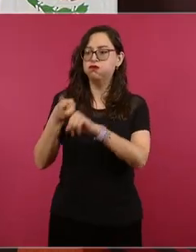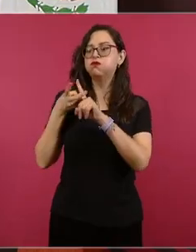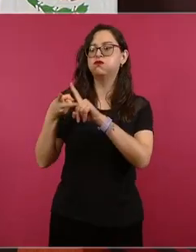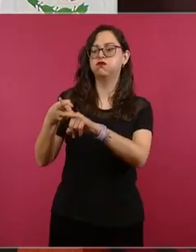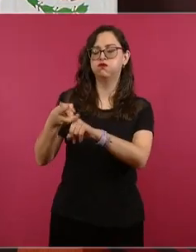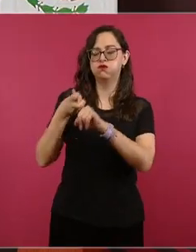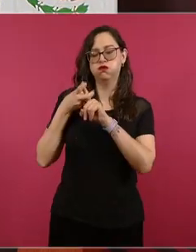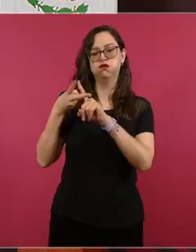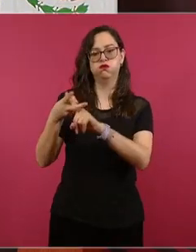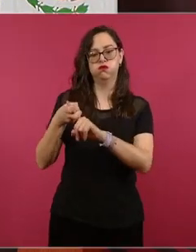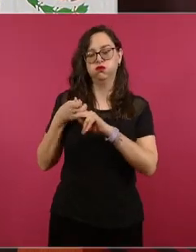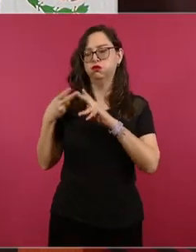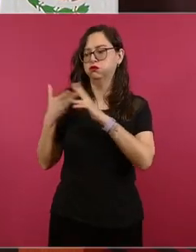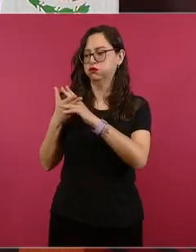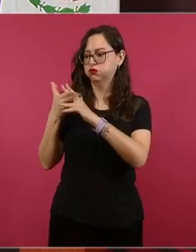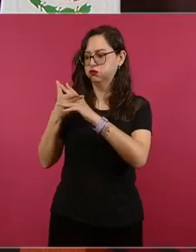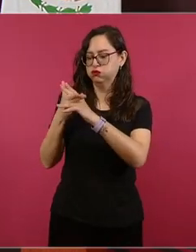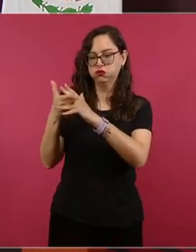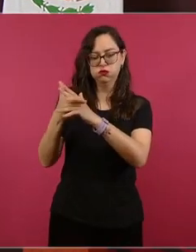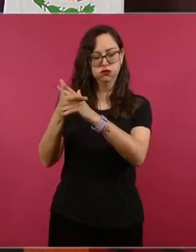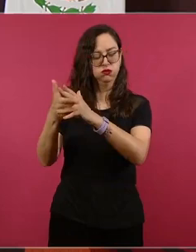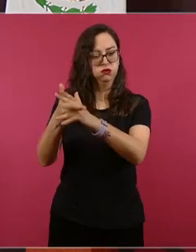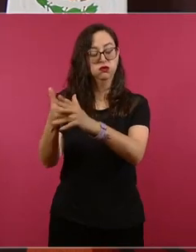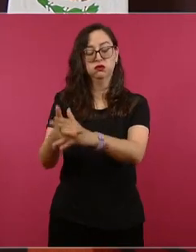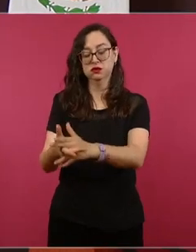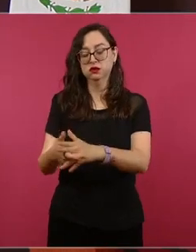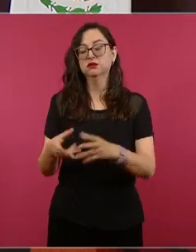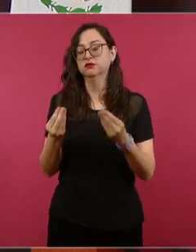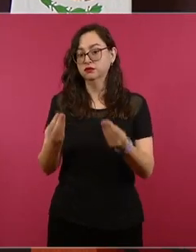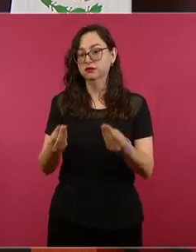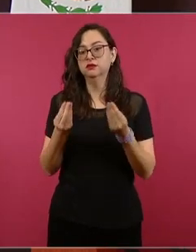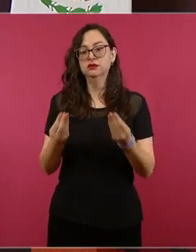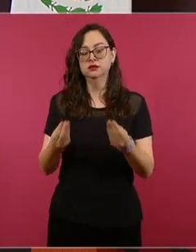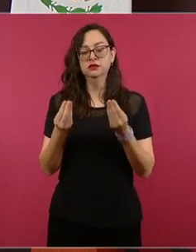asesinatos, homicidios de migrantes,